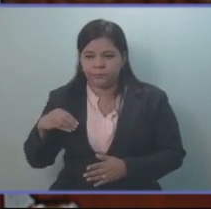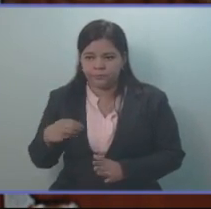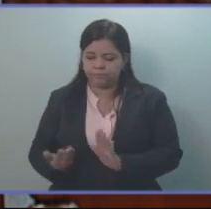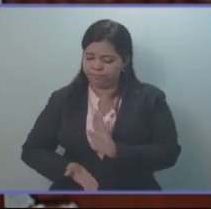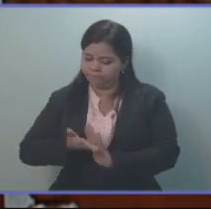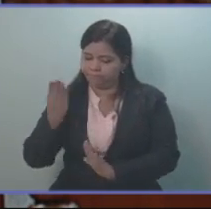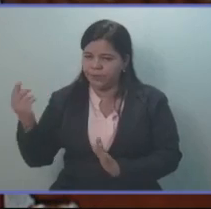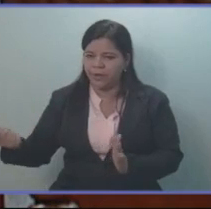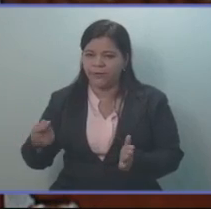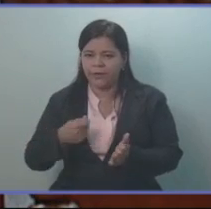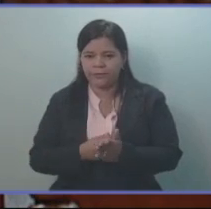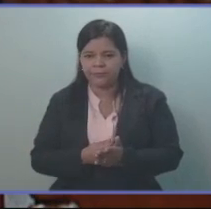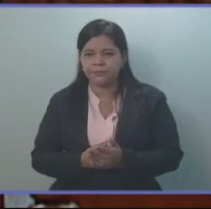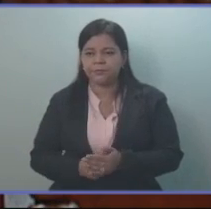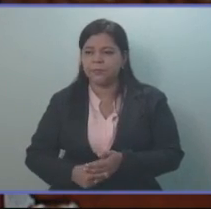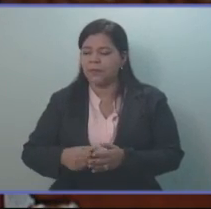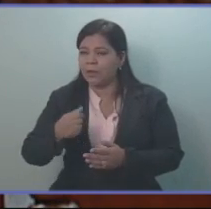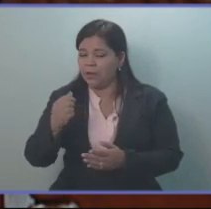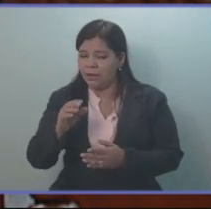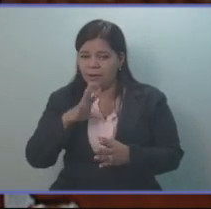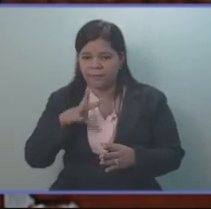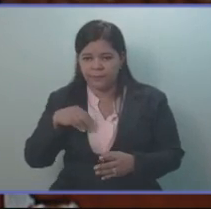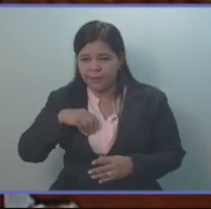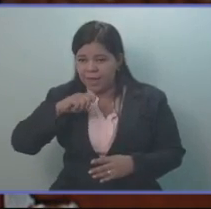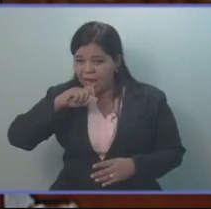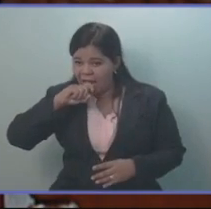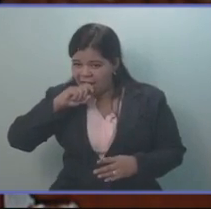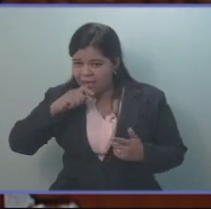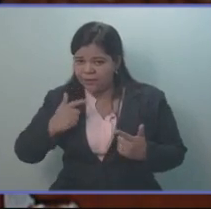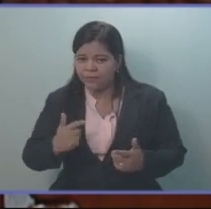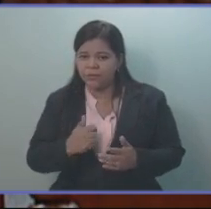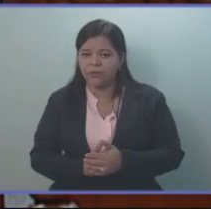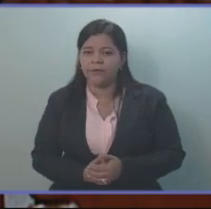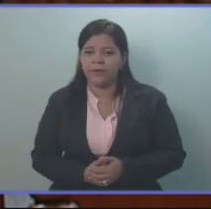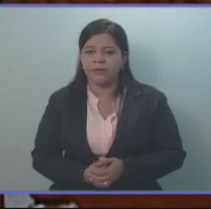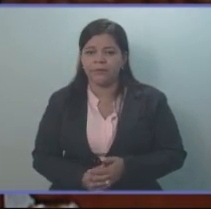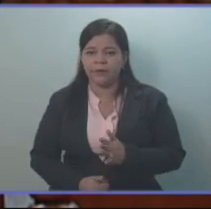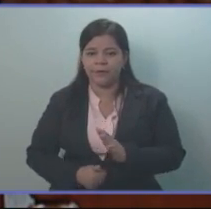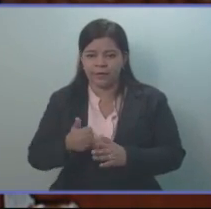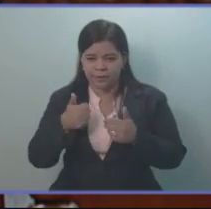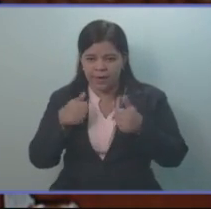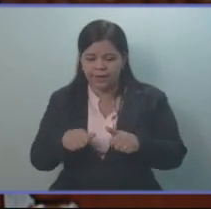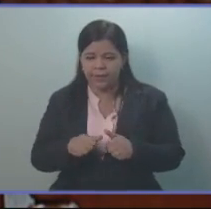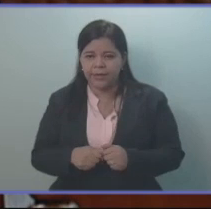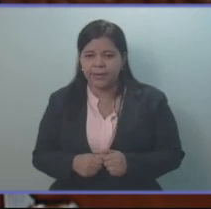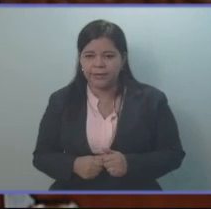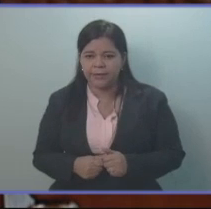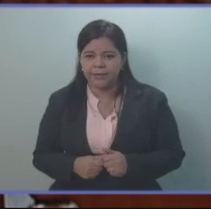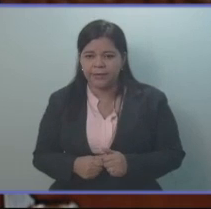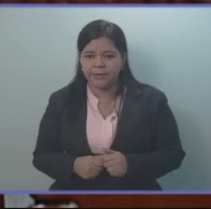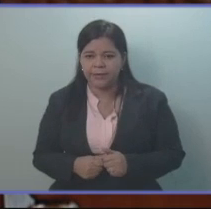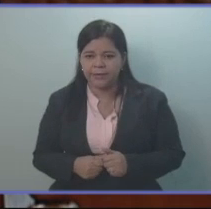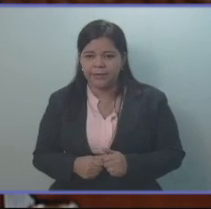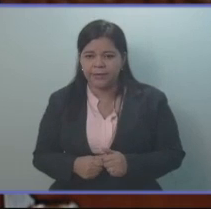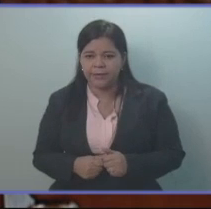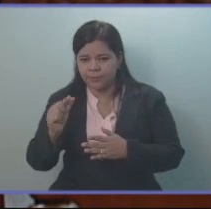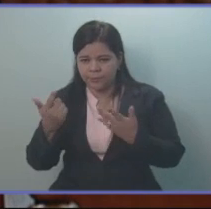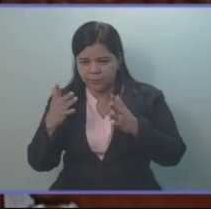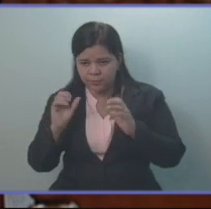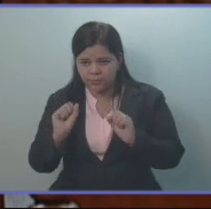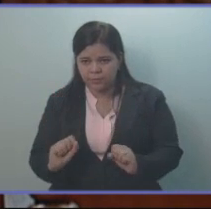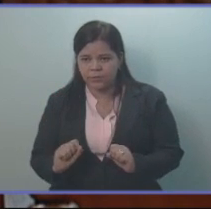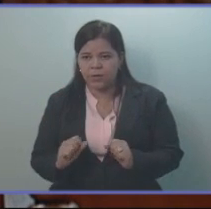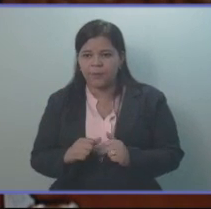más bajos ingresos, una solución a su problema de vivienda, a través de mecanismos que permitan calificar